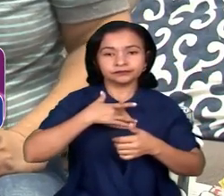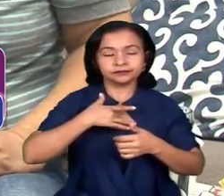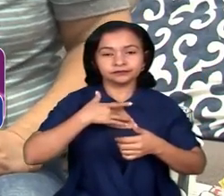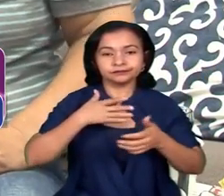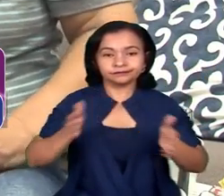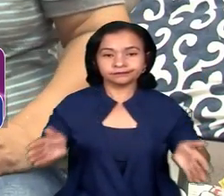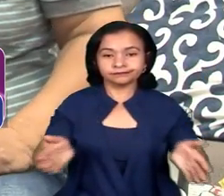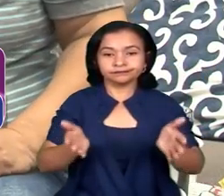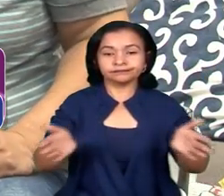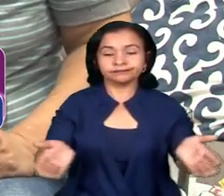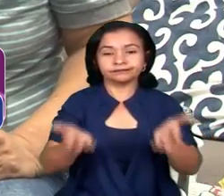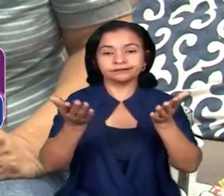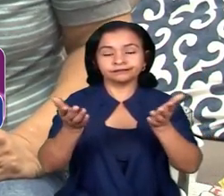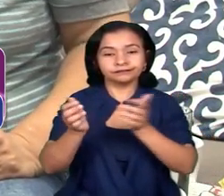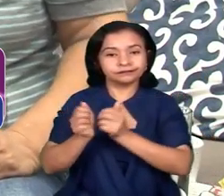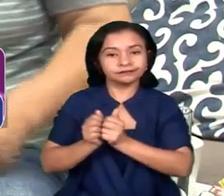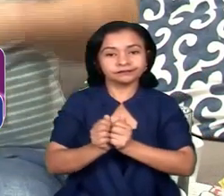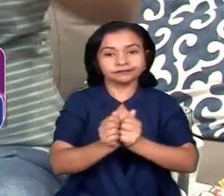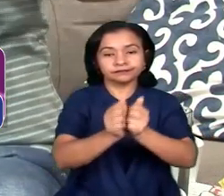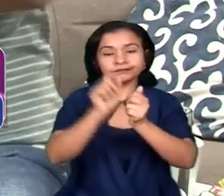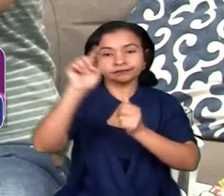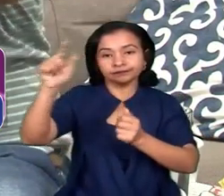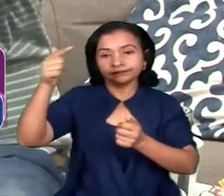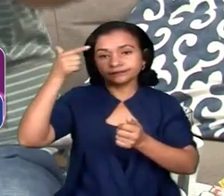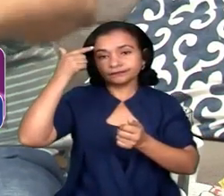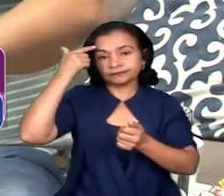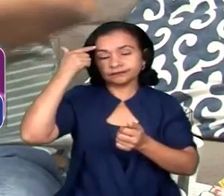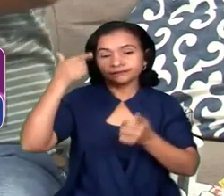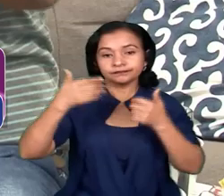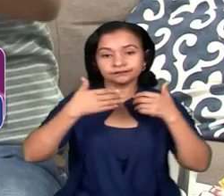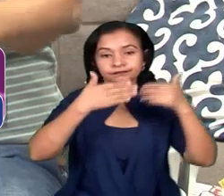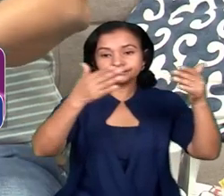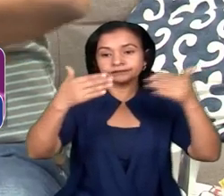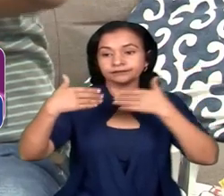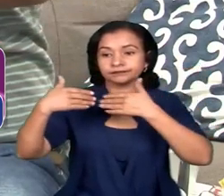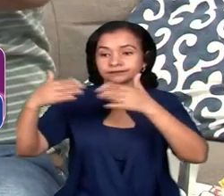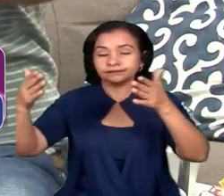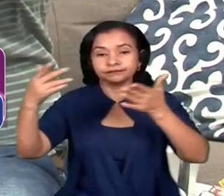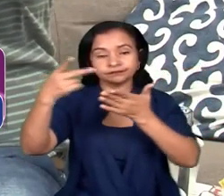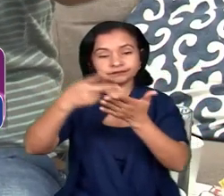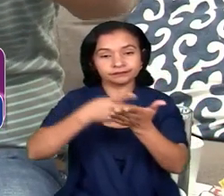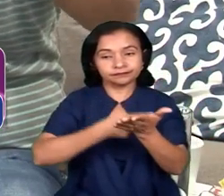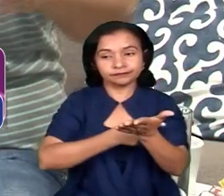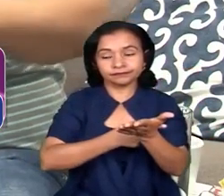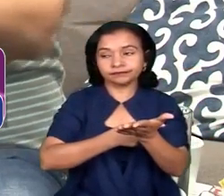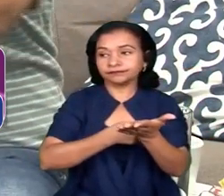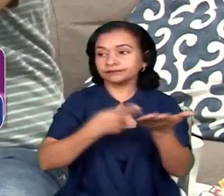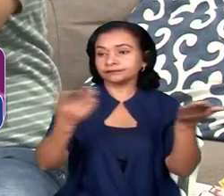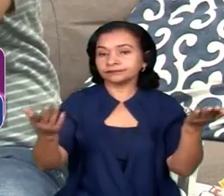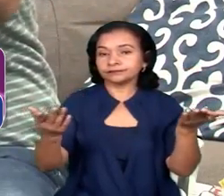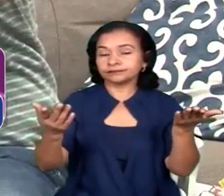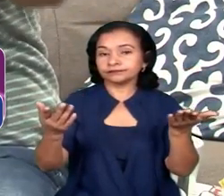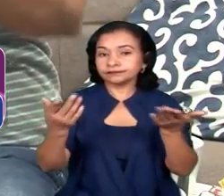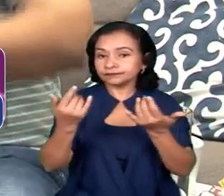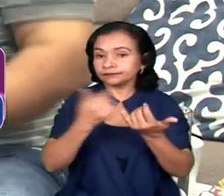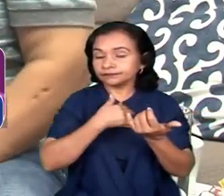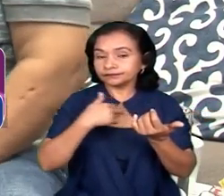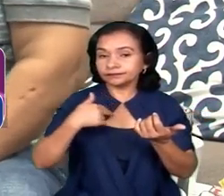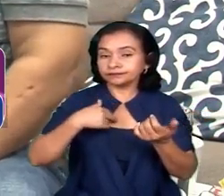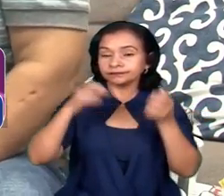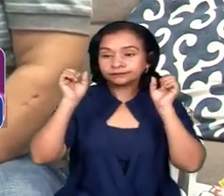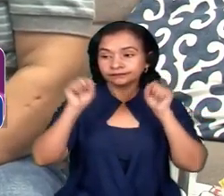empuje y ese acompañamiento del gobierno, que lo abra, digamos, los proyectos, que abra las vías para